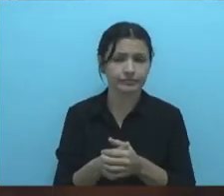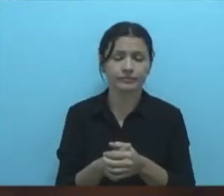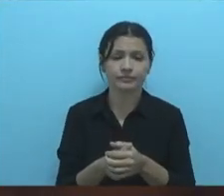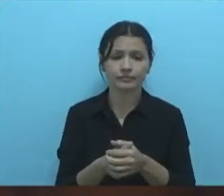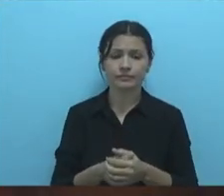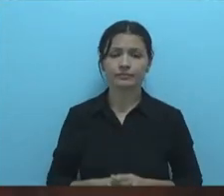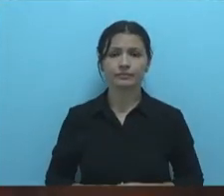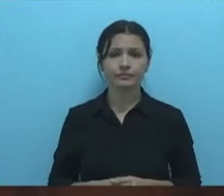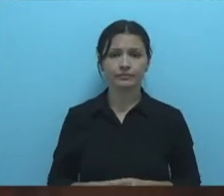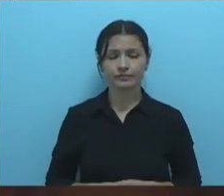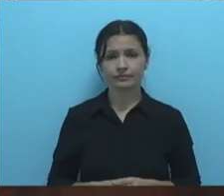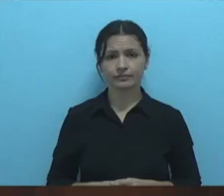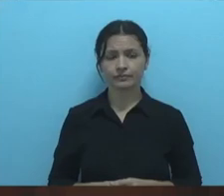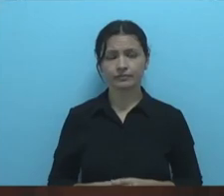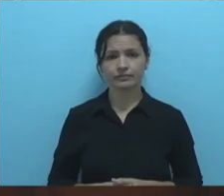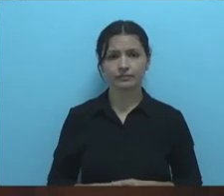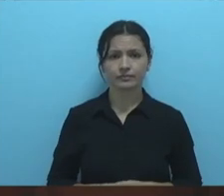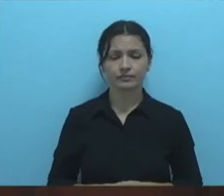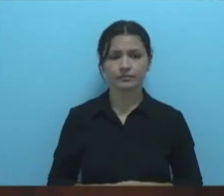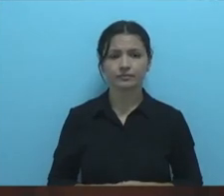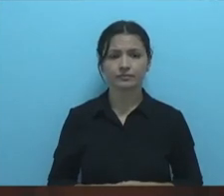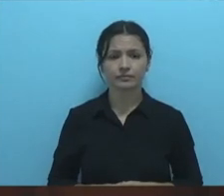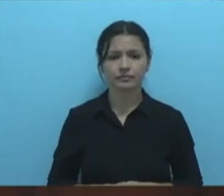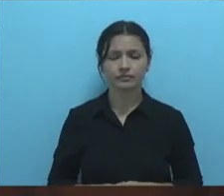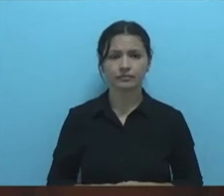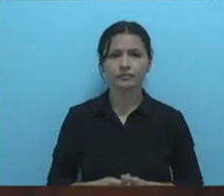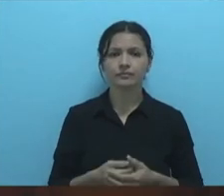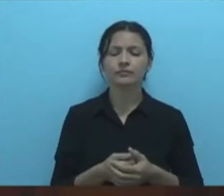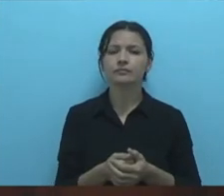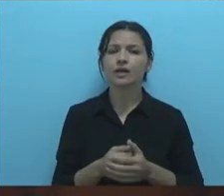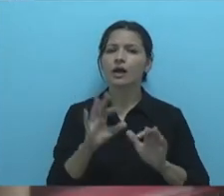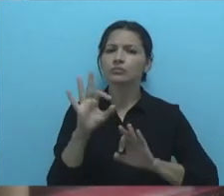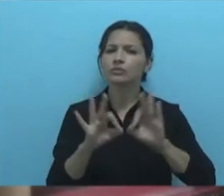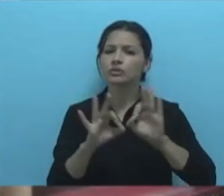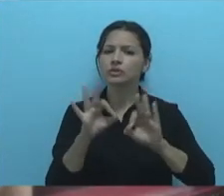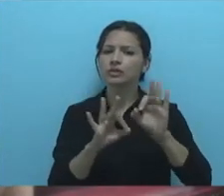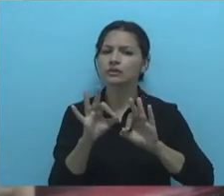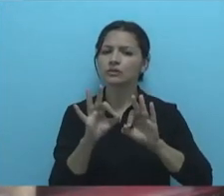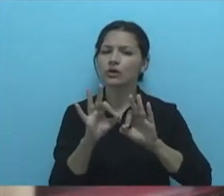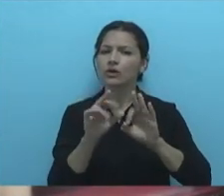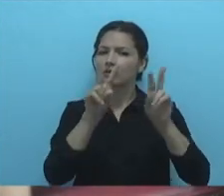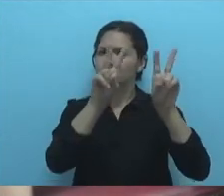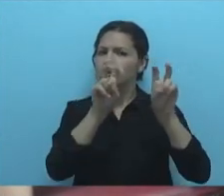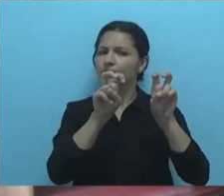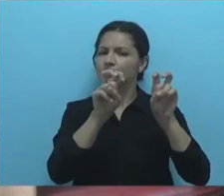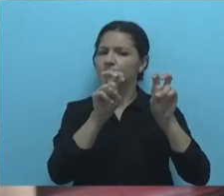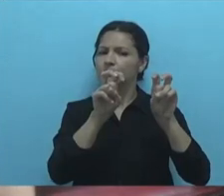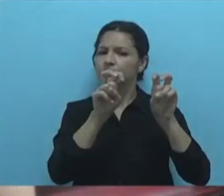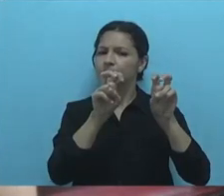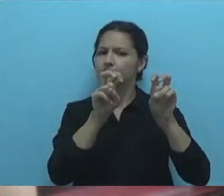la palabra diputada Mónica Peralta Gracias presidentes por dar ingreso a un proyecto que está vinculado a